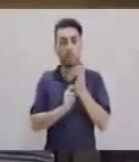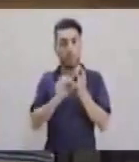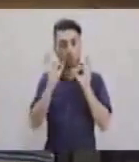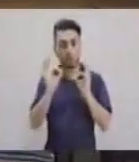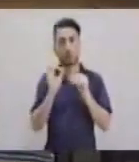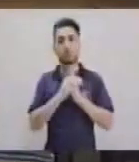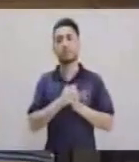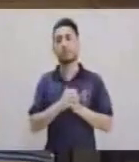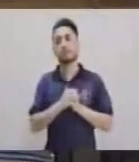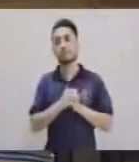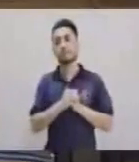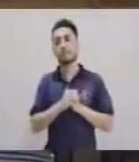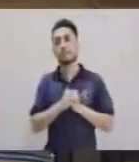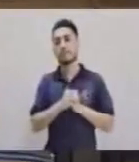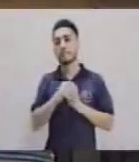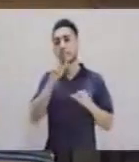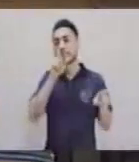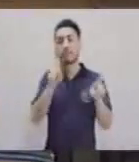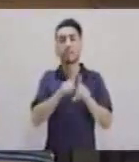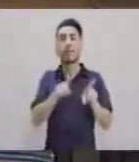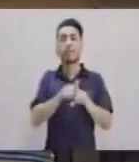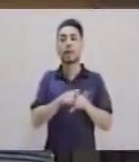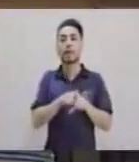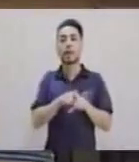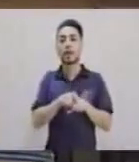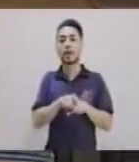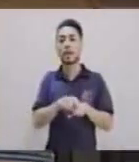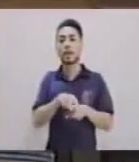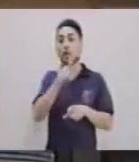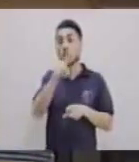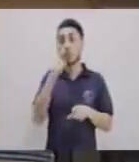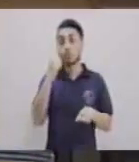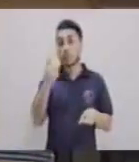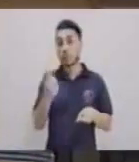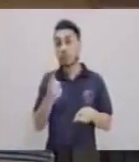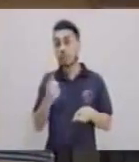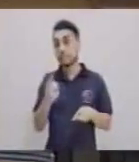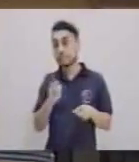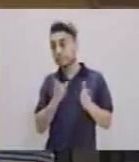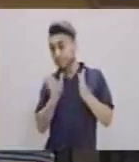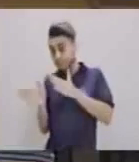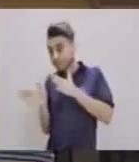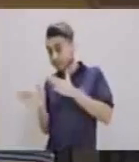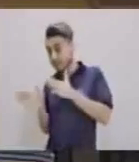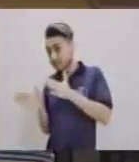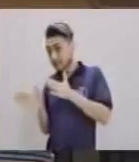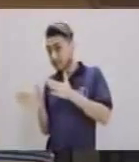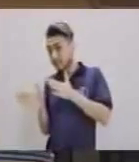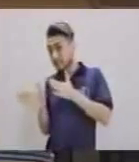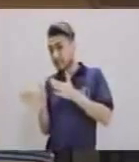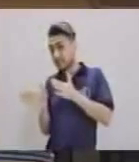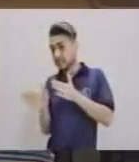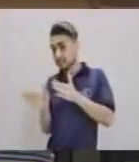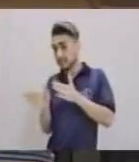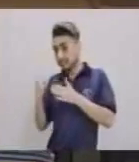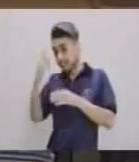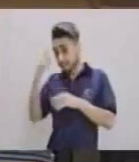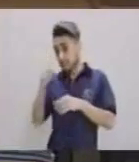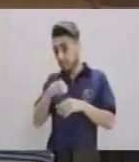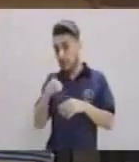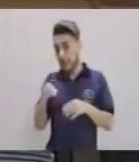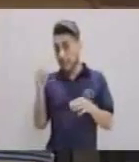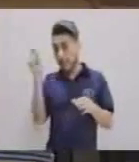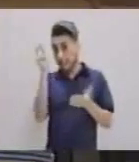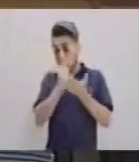de la mejor manera. También si usted se va por esta opción, al momento